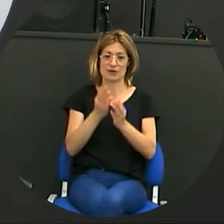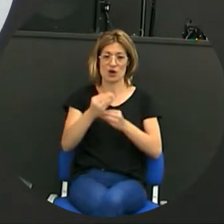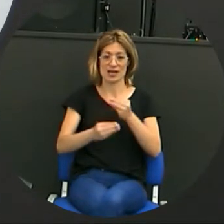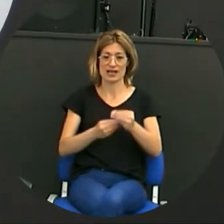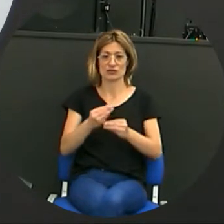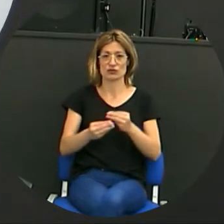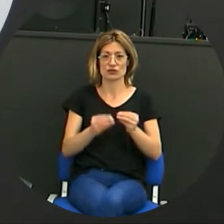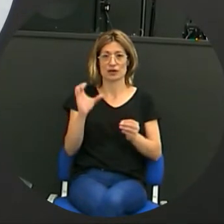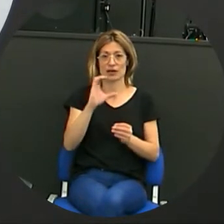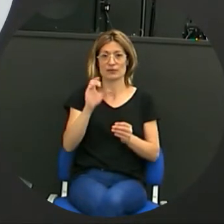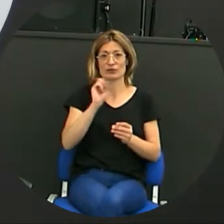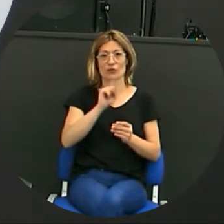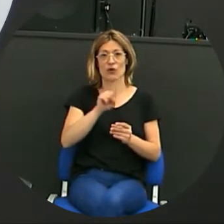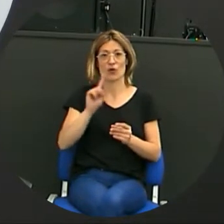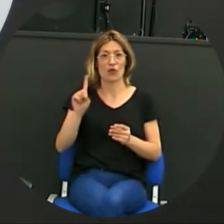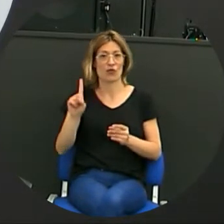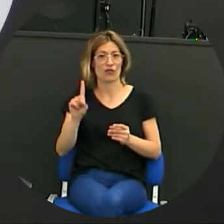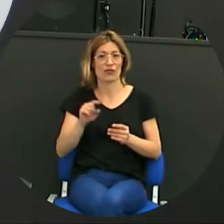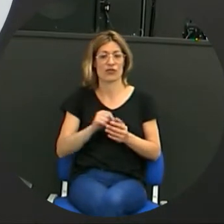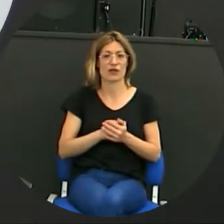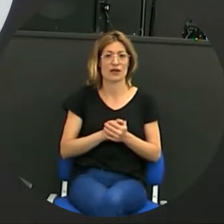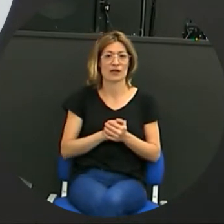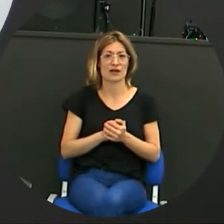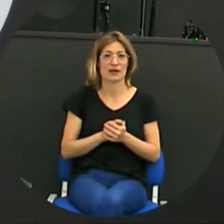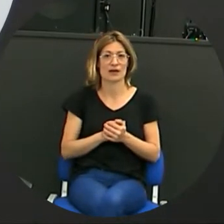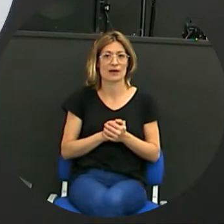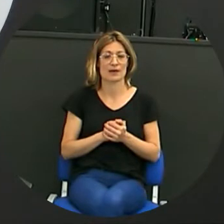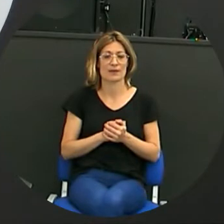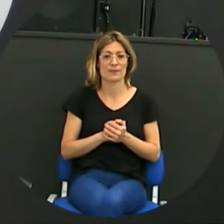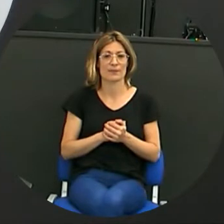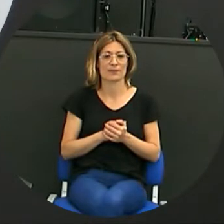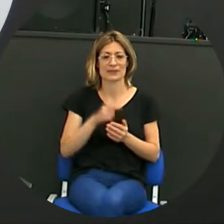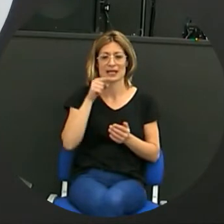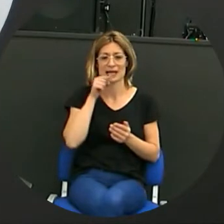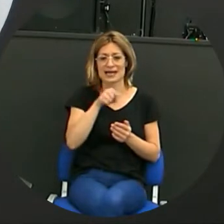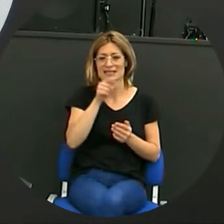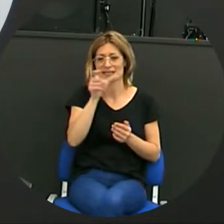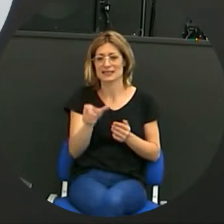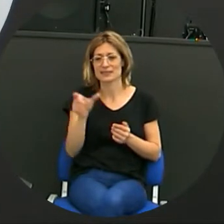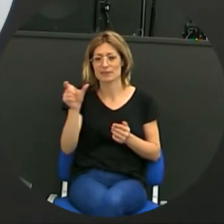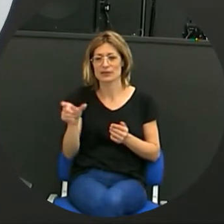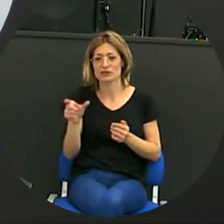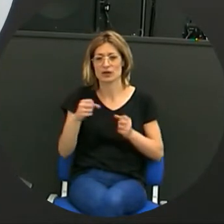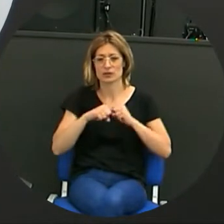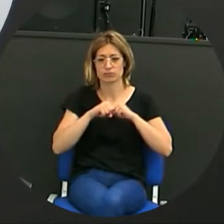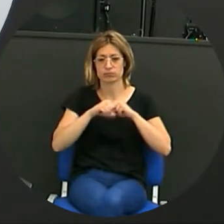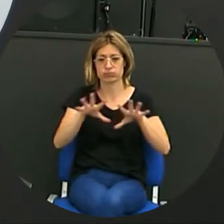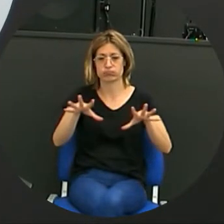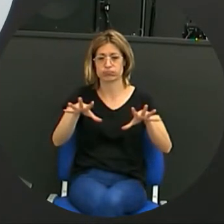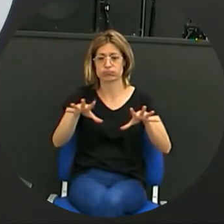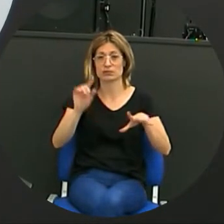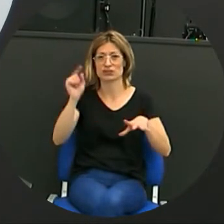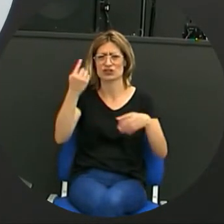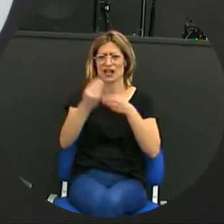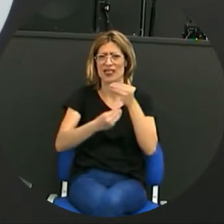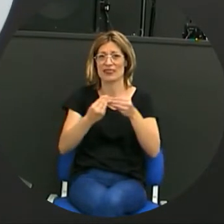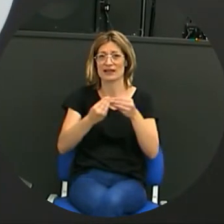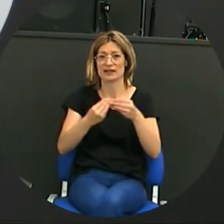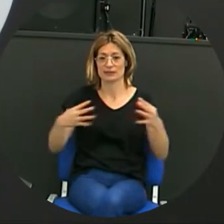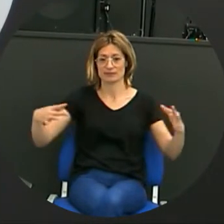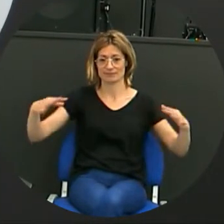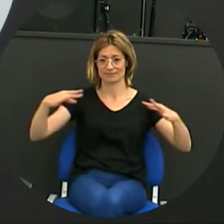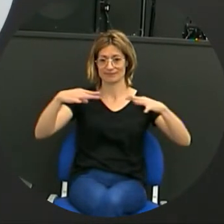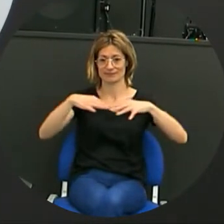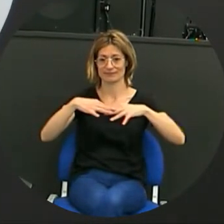19. Aquellos que habían sido esparcidos, Dios los hizo encontrar en Antioquía. En Hechos